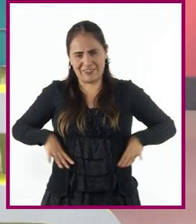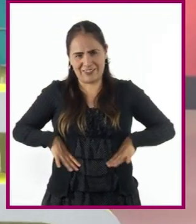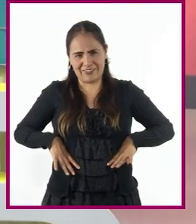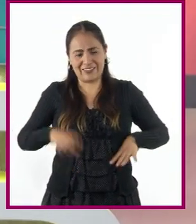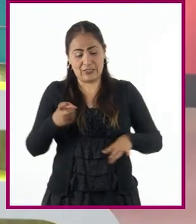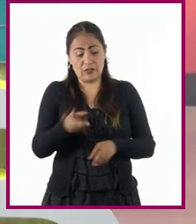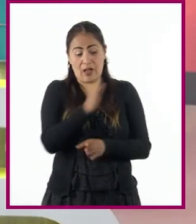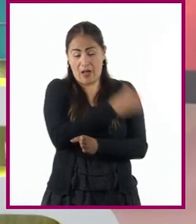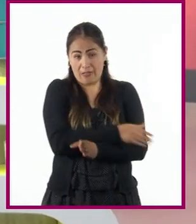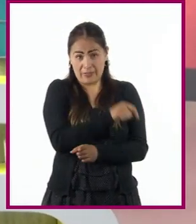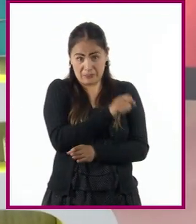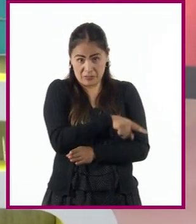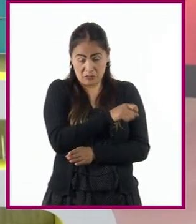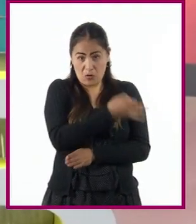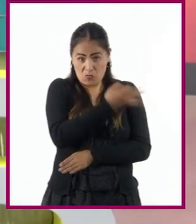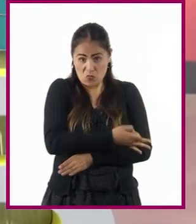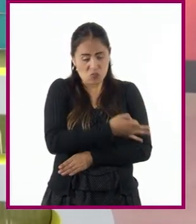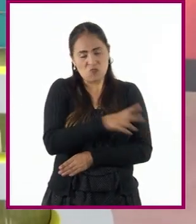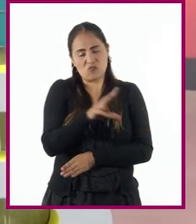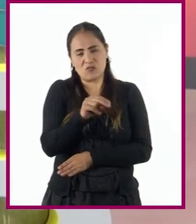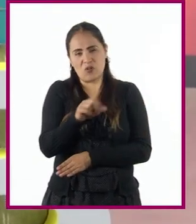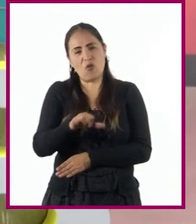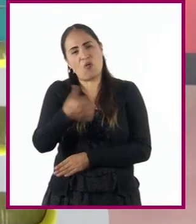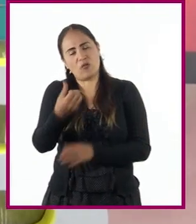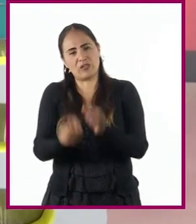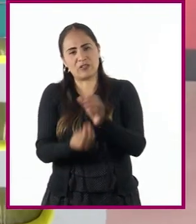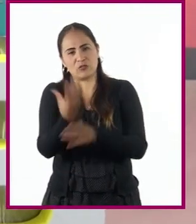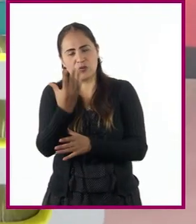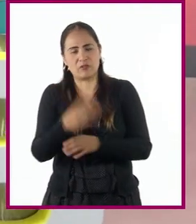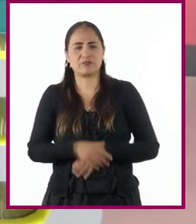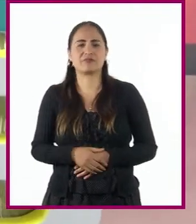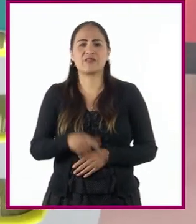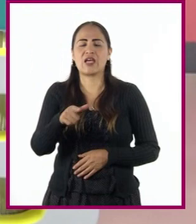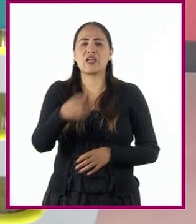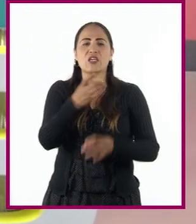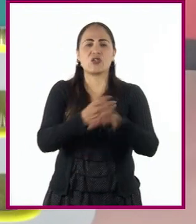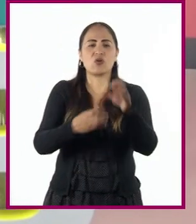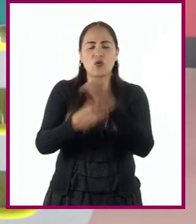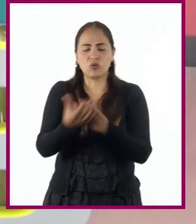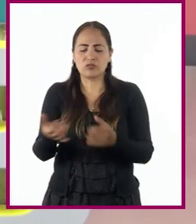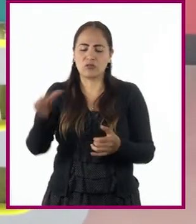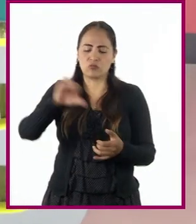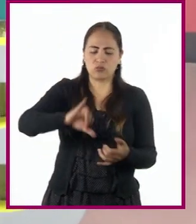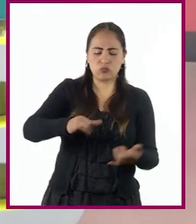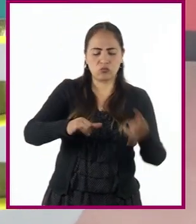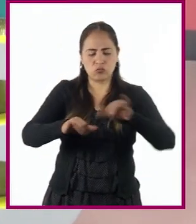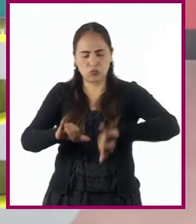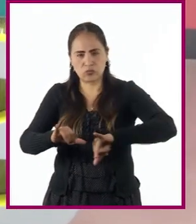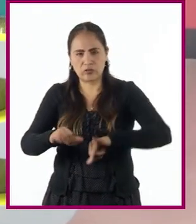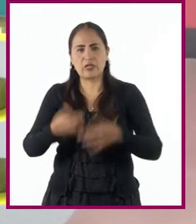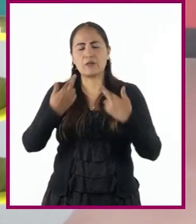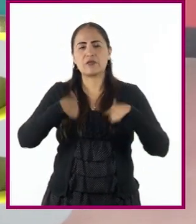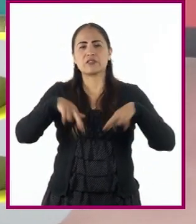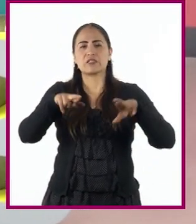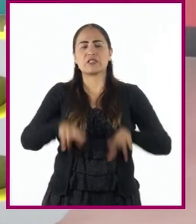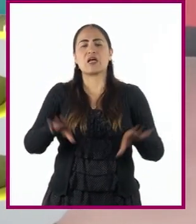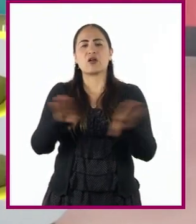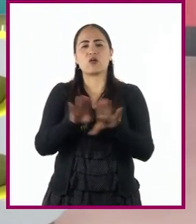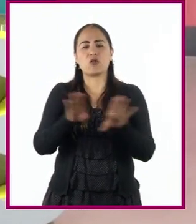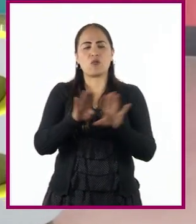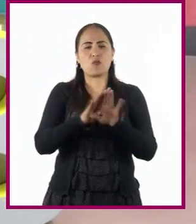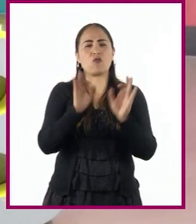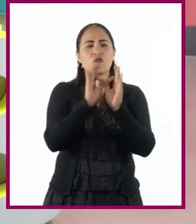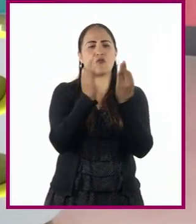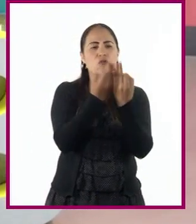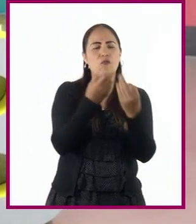las originales. Esta interacción puede darse entre elementos y o compuestos y se pueden representar por medio de ecuaciones